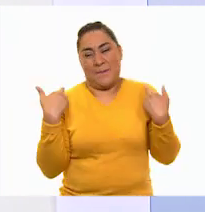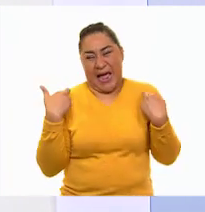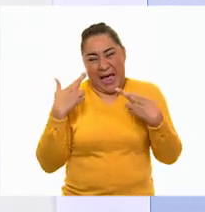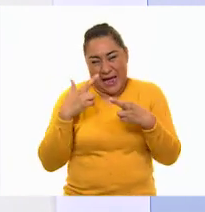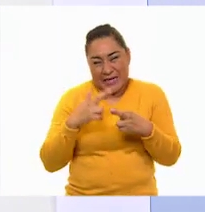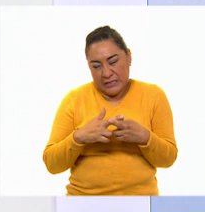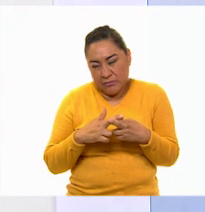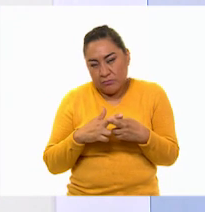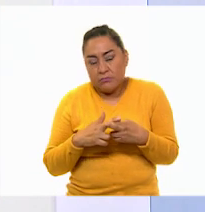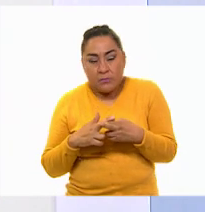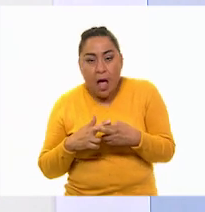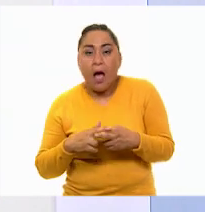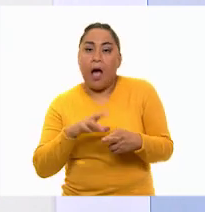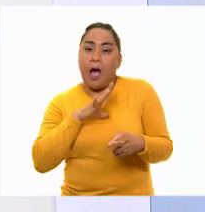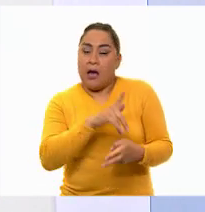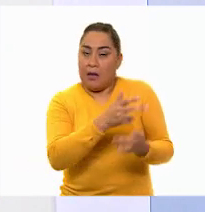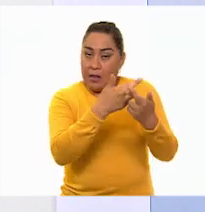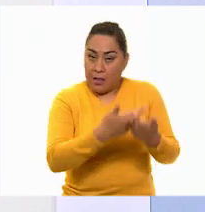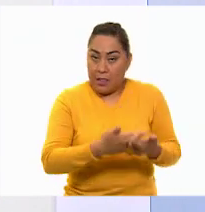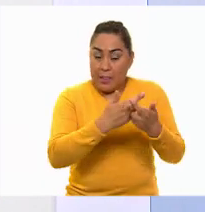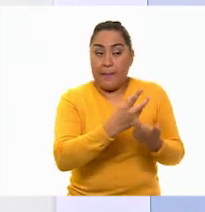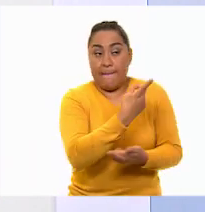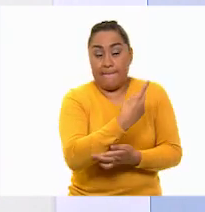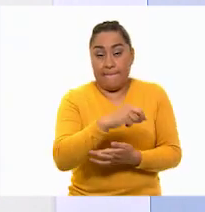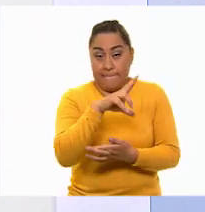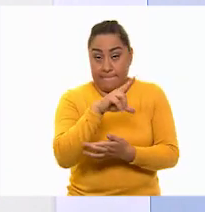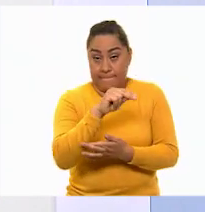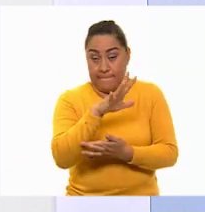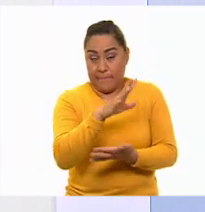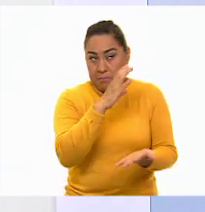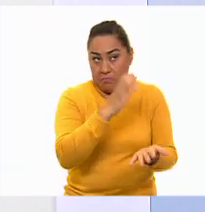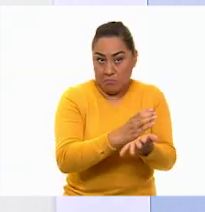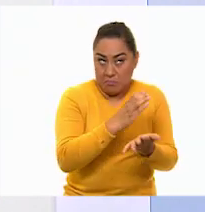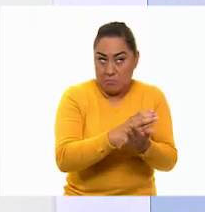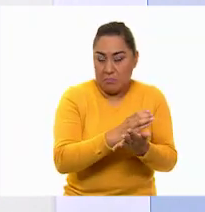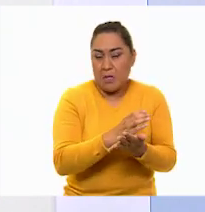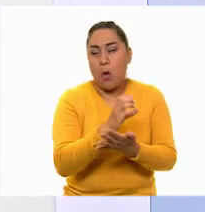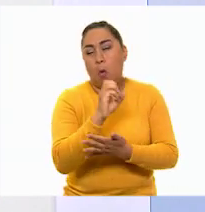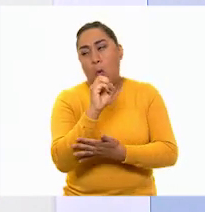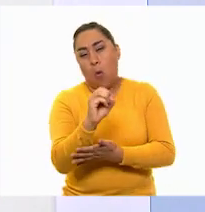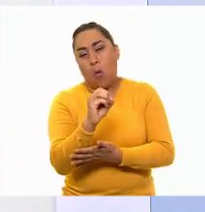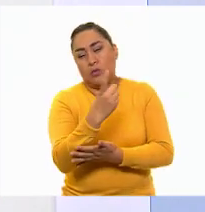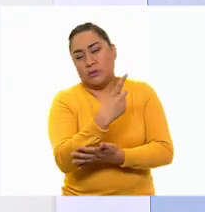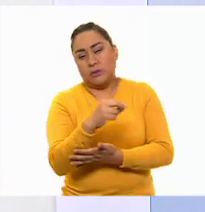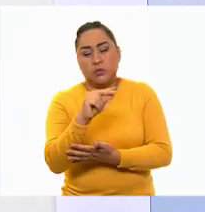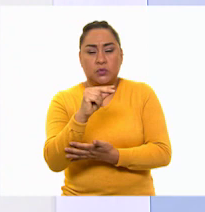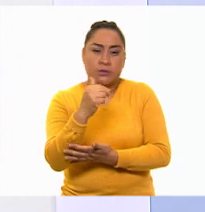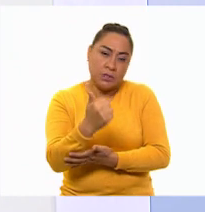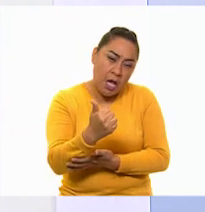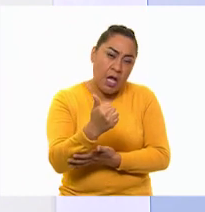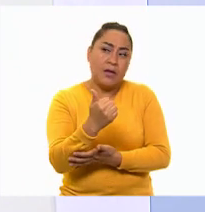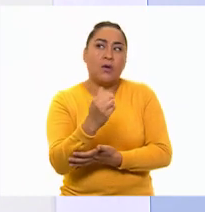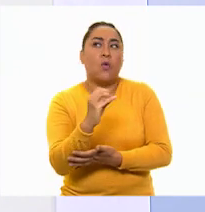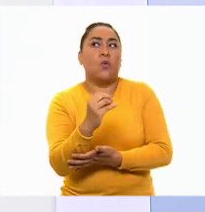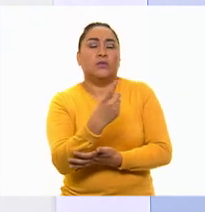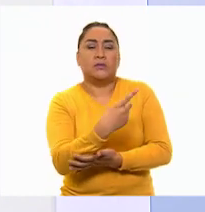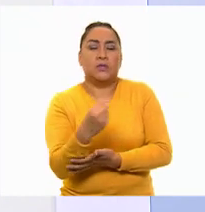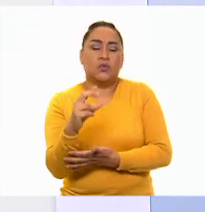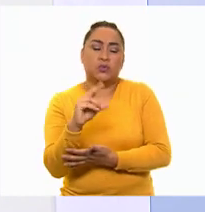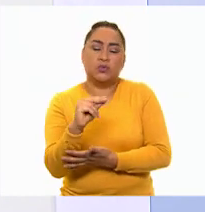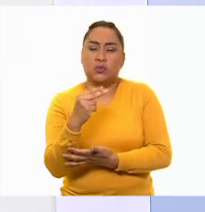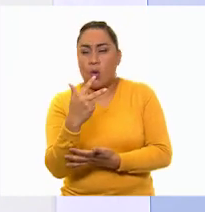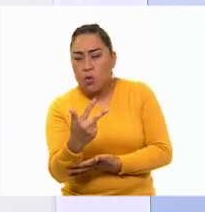escuela contaban con 185 libretas, o tal vez 186, o 187, o